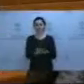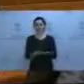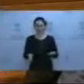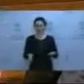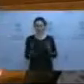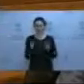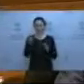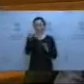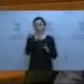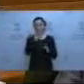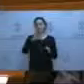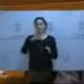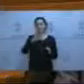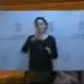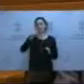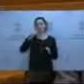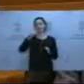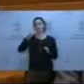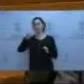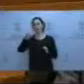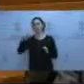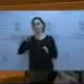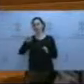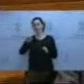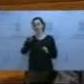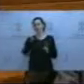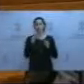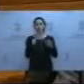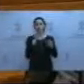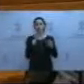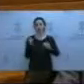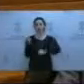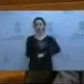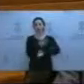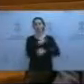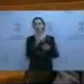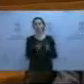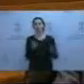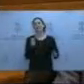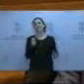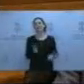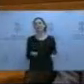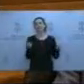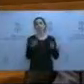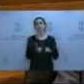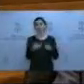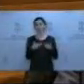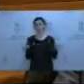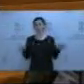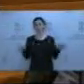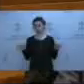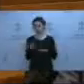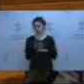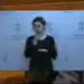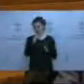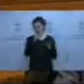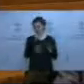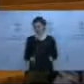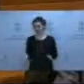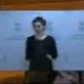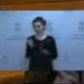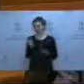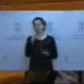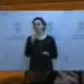cuando hablamos de la escuela de Cibullo, lleva cerrada desde diciembre del 2014. ¿La van a abrir, señor consejero? ¿O le van a contar a